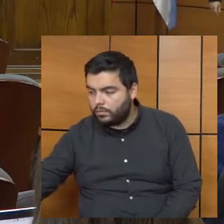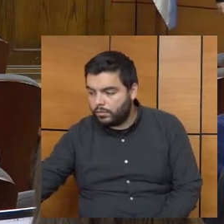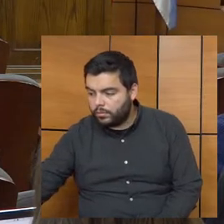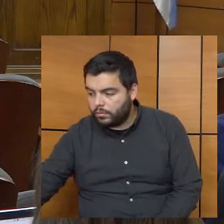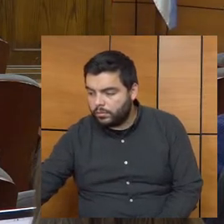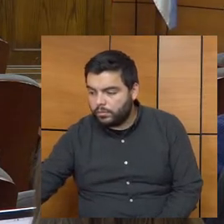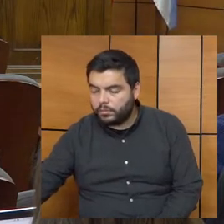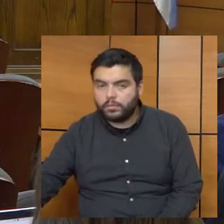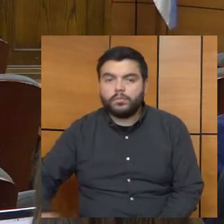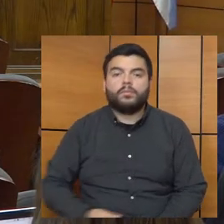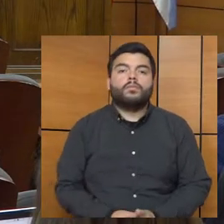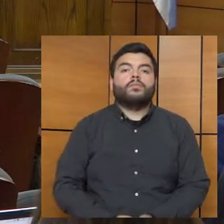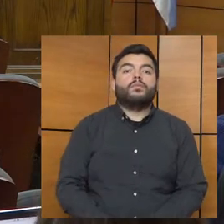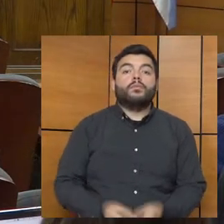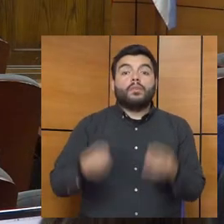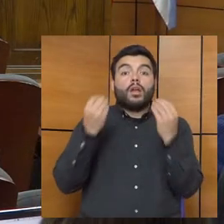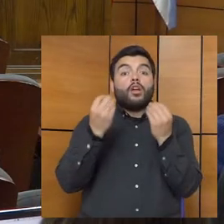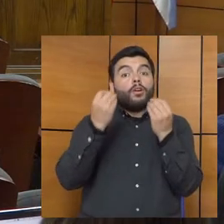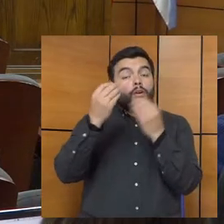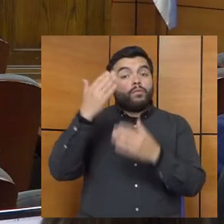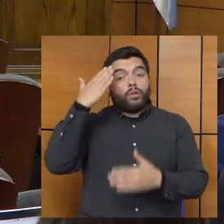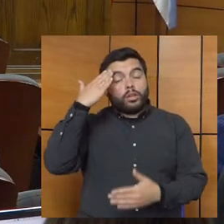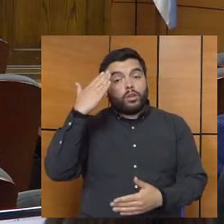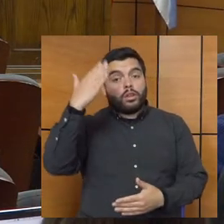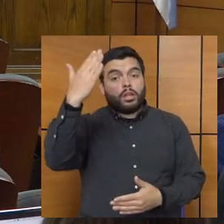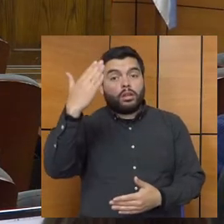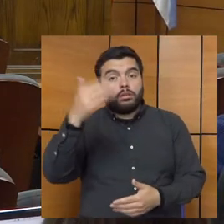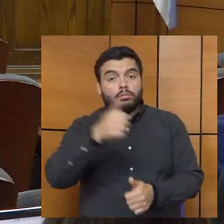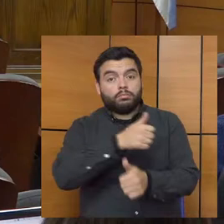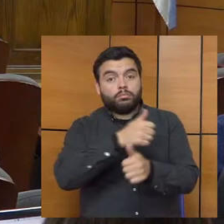Bien, pues, buenos días a todos.